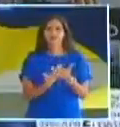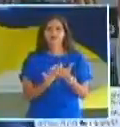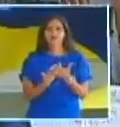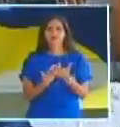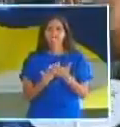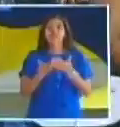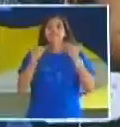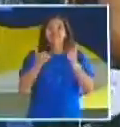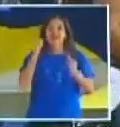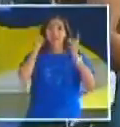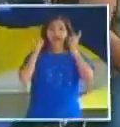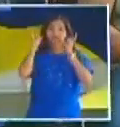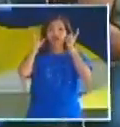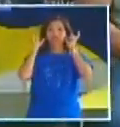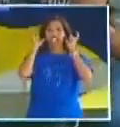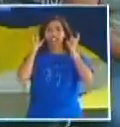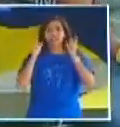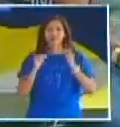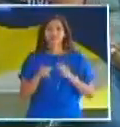ya vamos a escuchar.